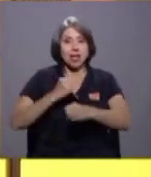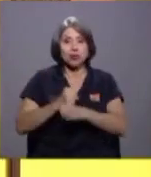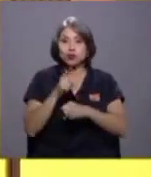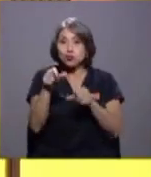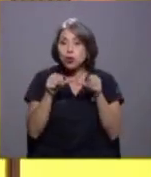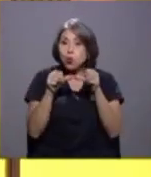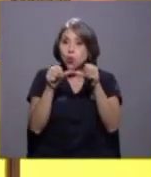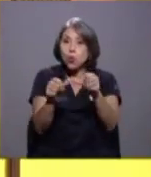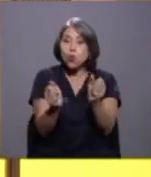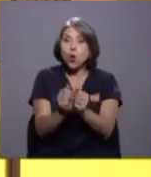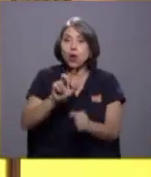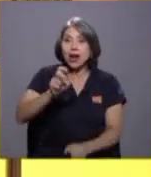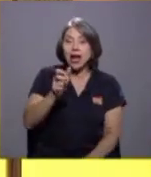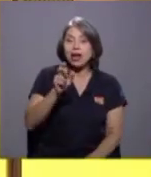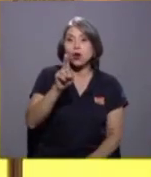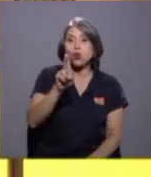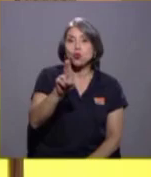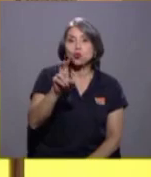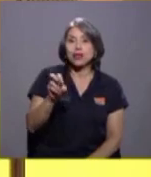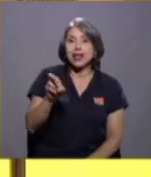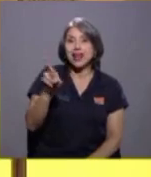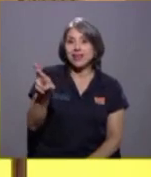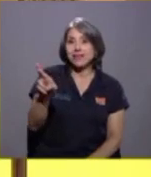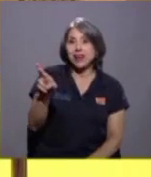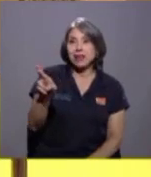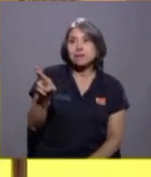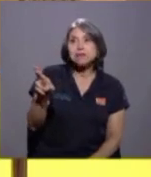Canal UCR, que me dijo